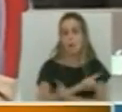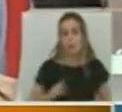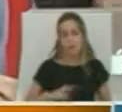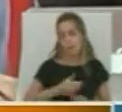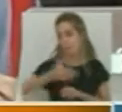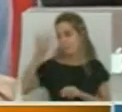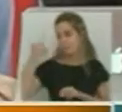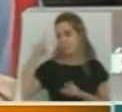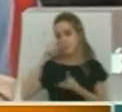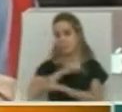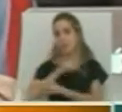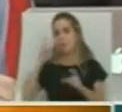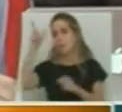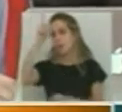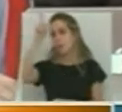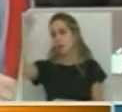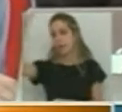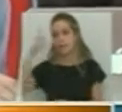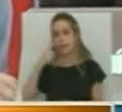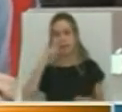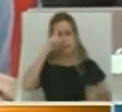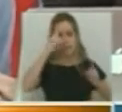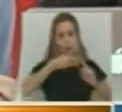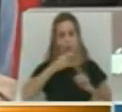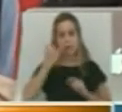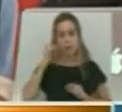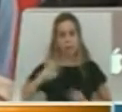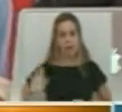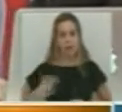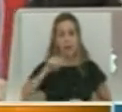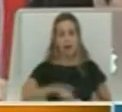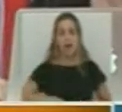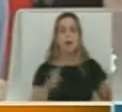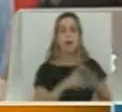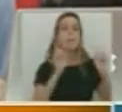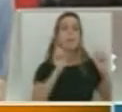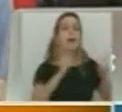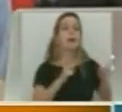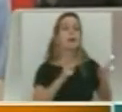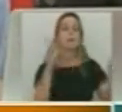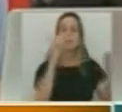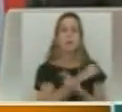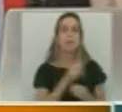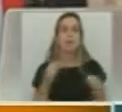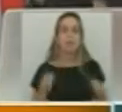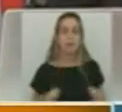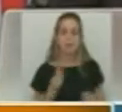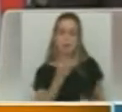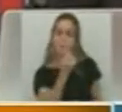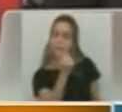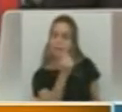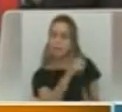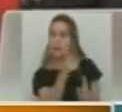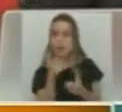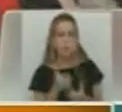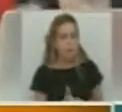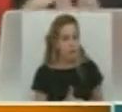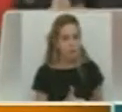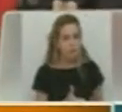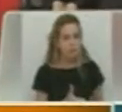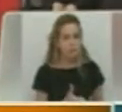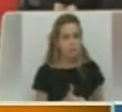pesos. Cada punto porcentual son 450 millones. No tenemos más plata. ¿Por qué está tan difícil el conflicto? Bueno,